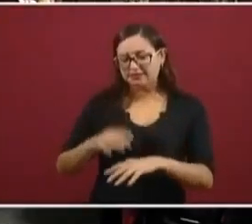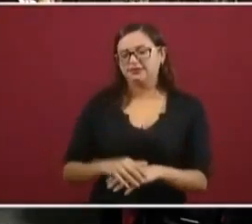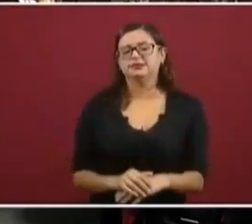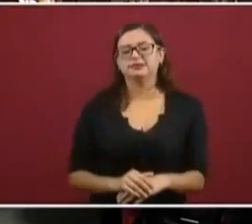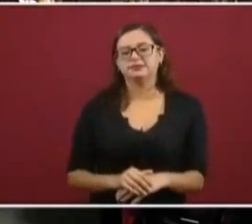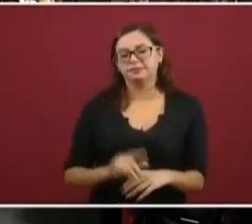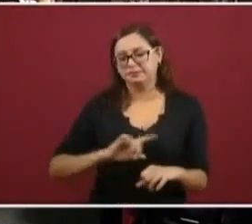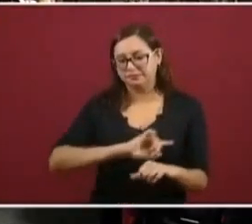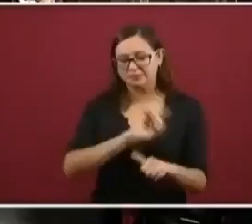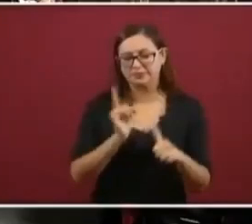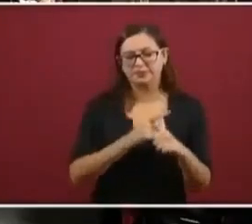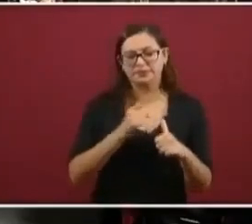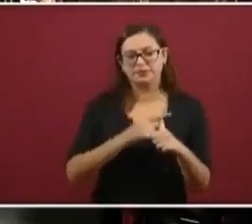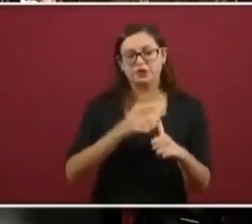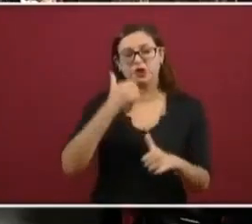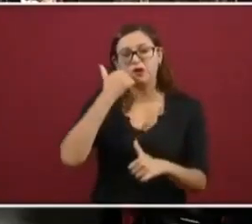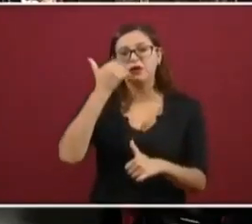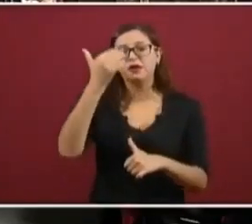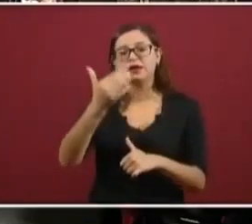Quiero